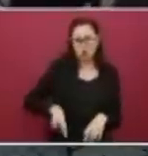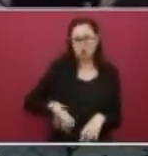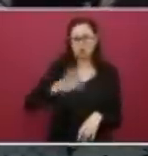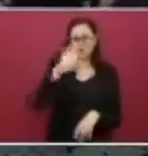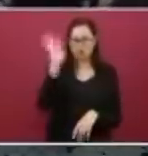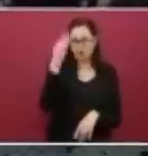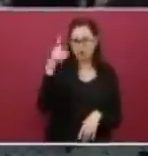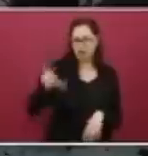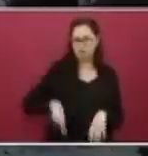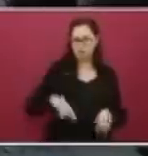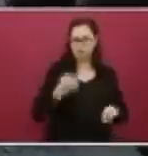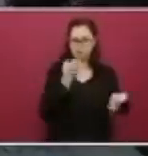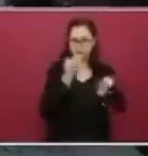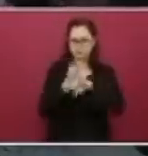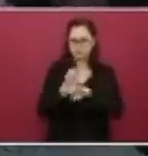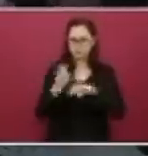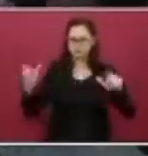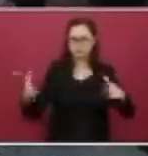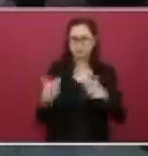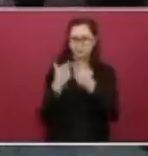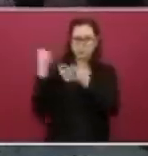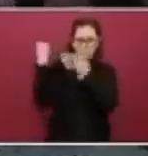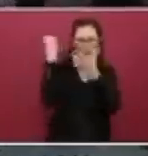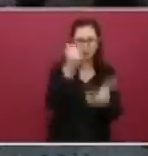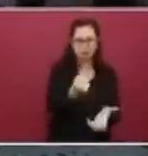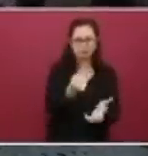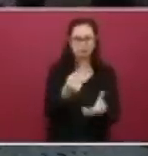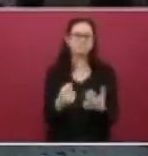esa es toda la información esos presidentes